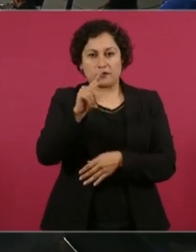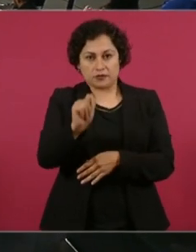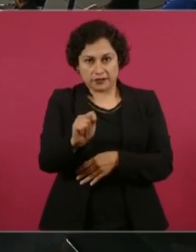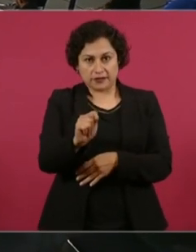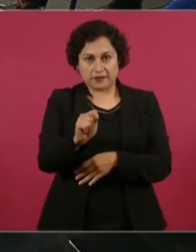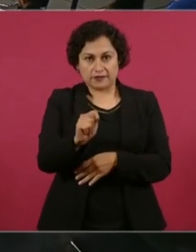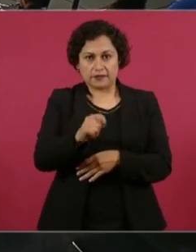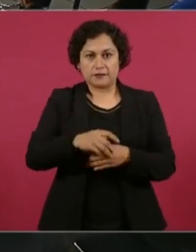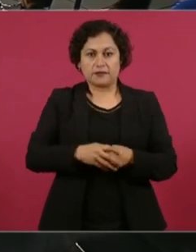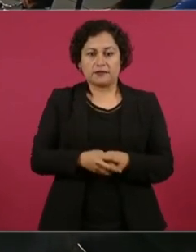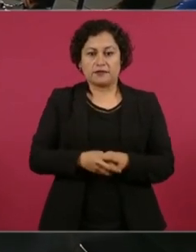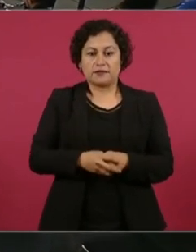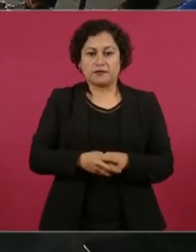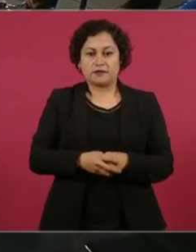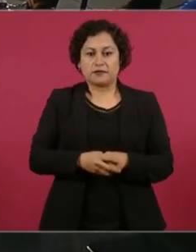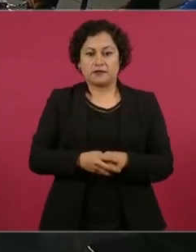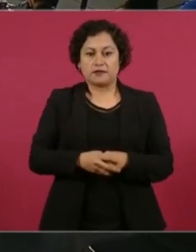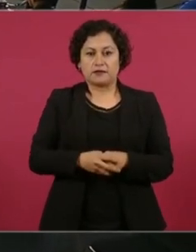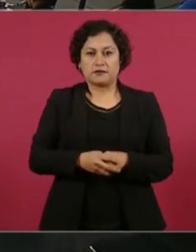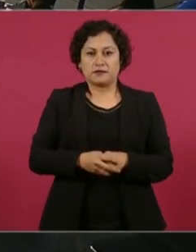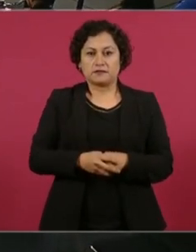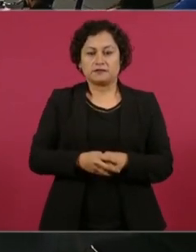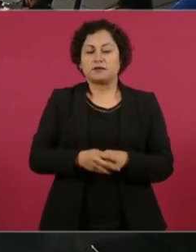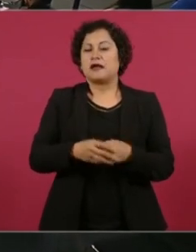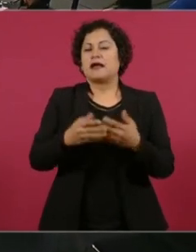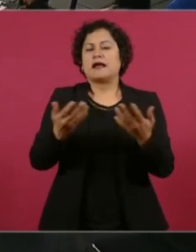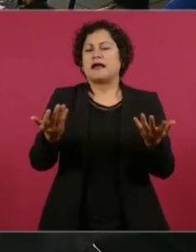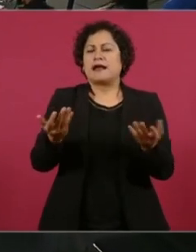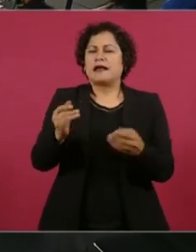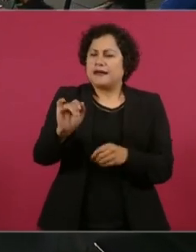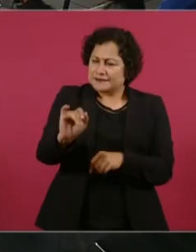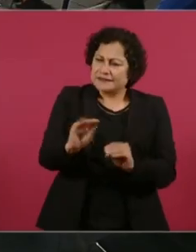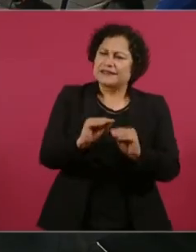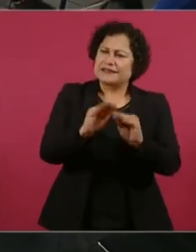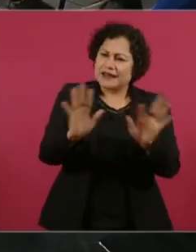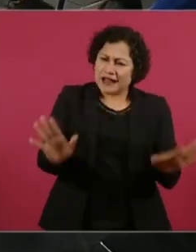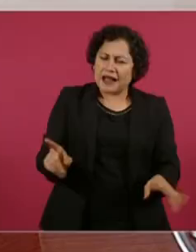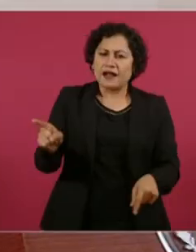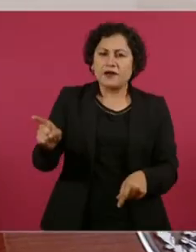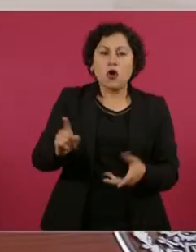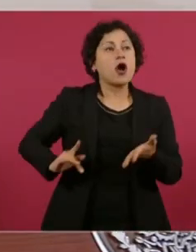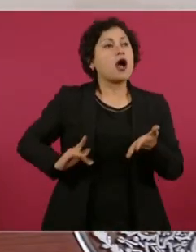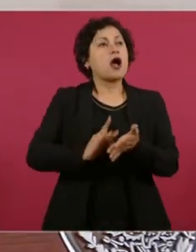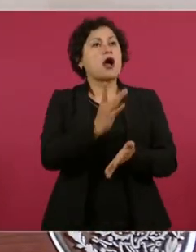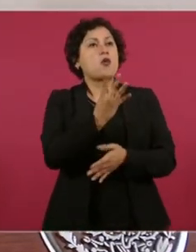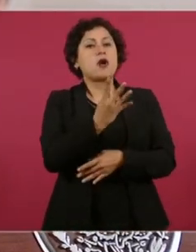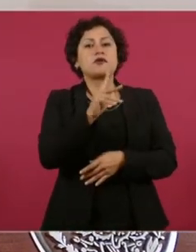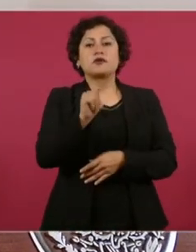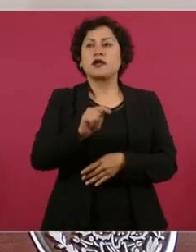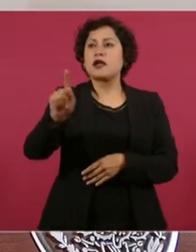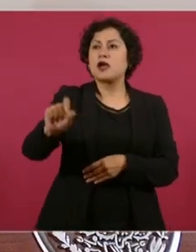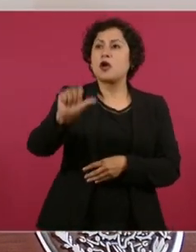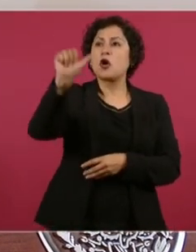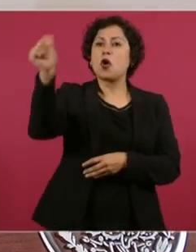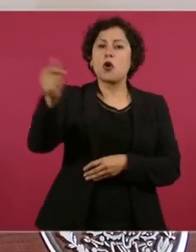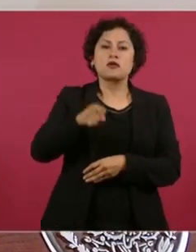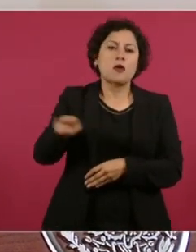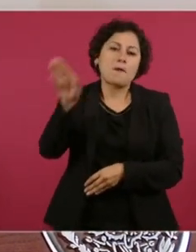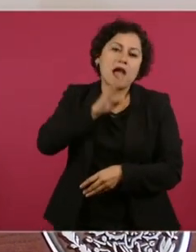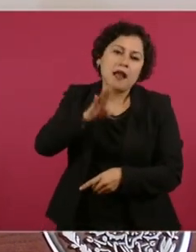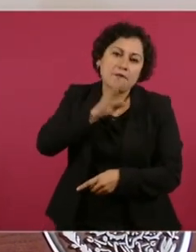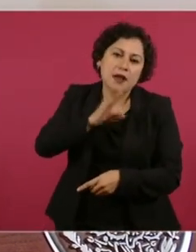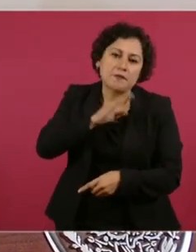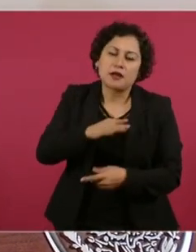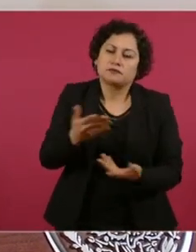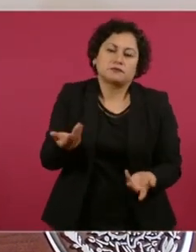pues… los descalifican de inmediato. Ajá. Así es de la derecha, así son los fachos. No.